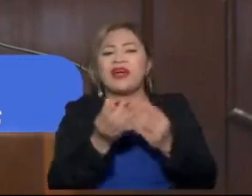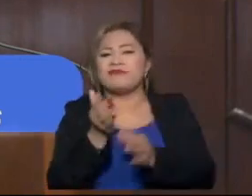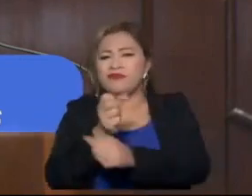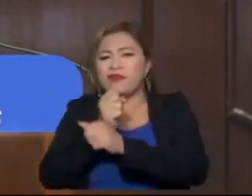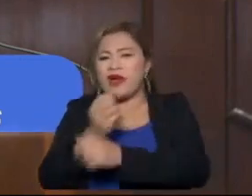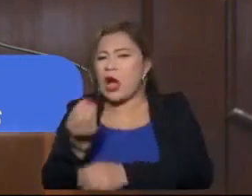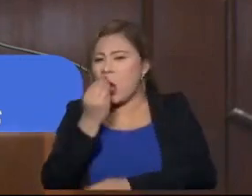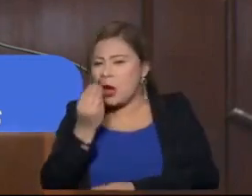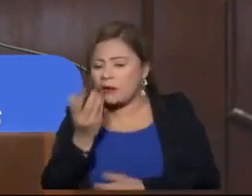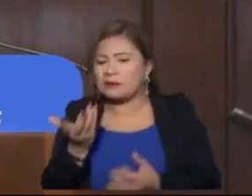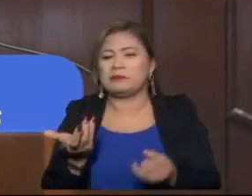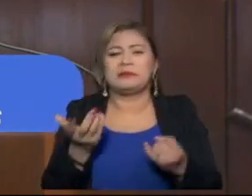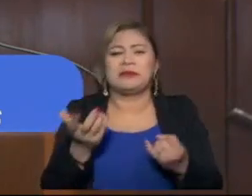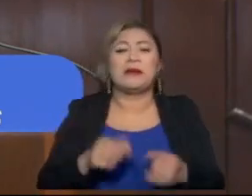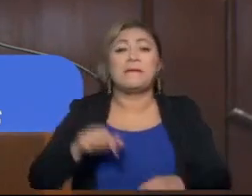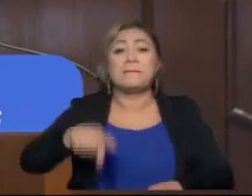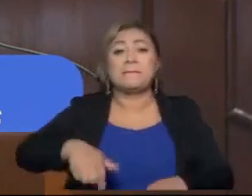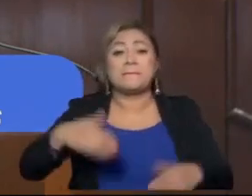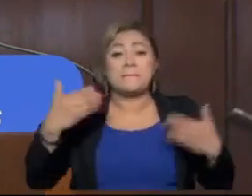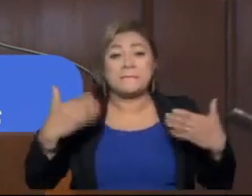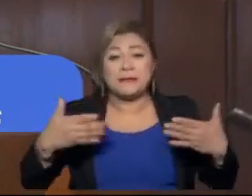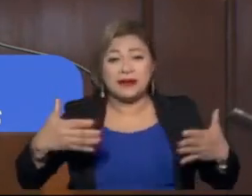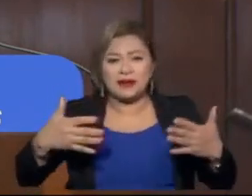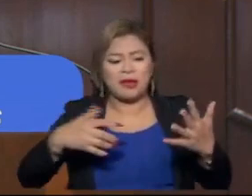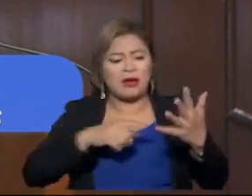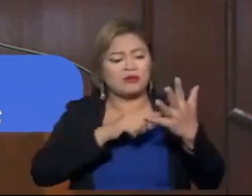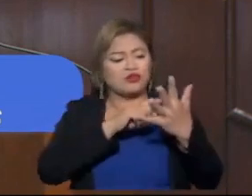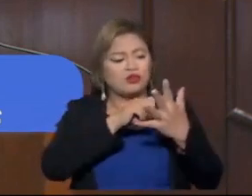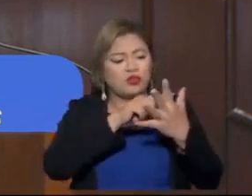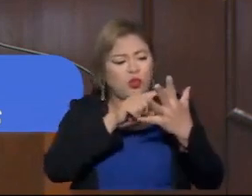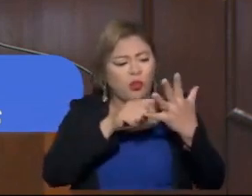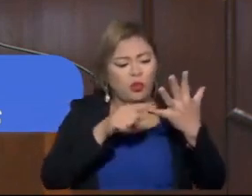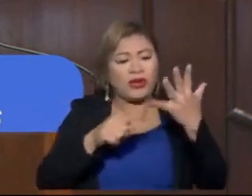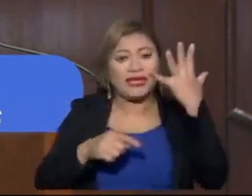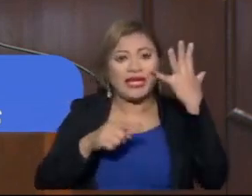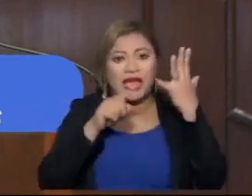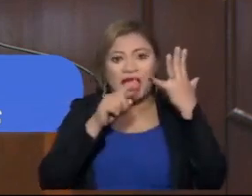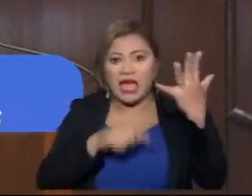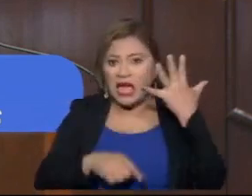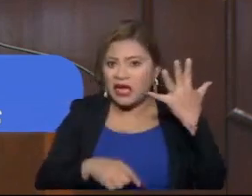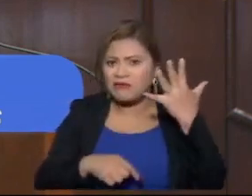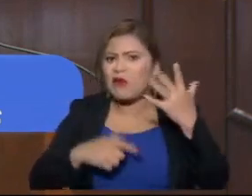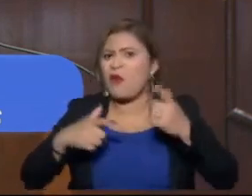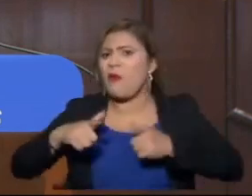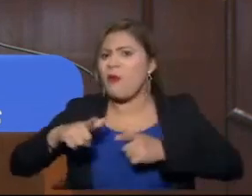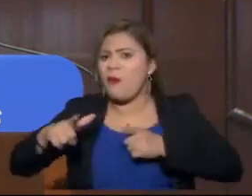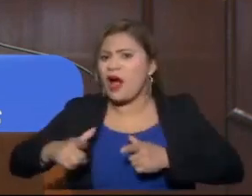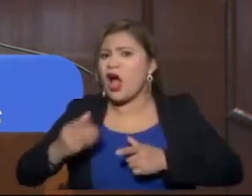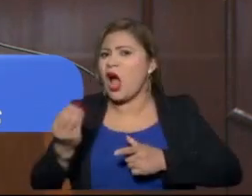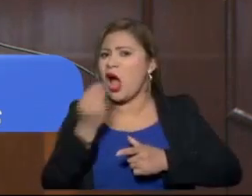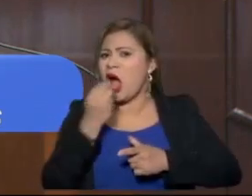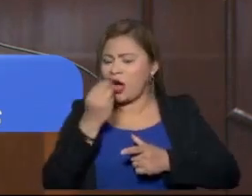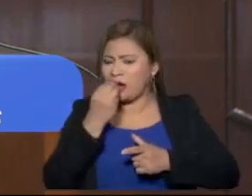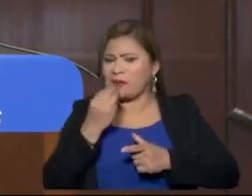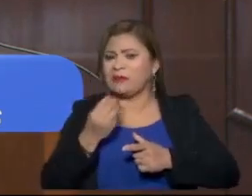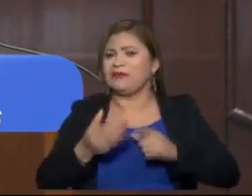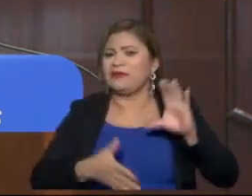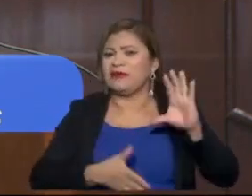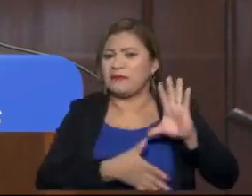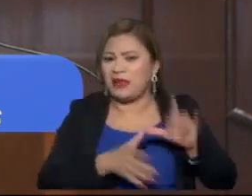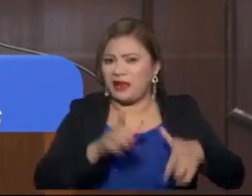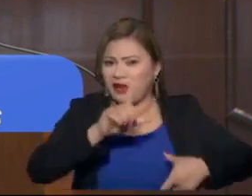Alimentaria, Panamá ocupa el quinto lugar entre los países con mayor seguridad alimentaria de América Latina.